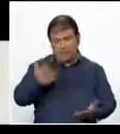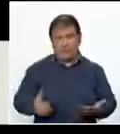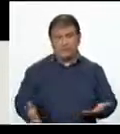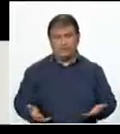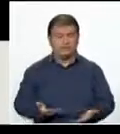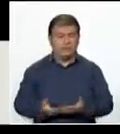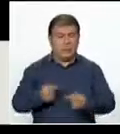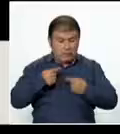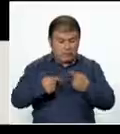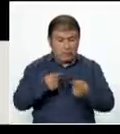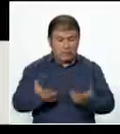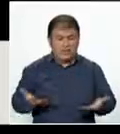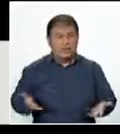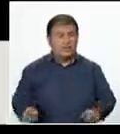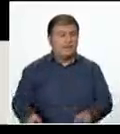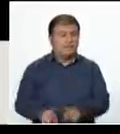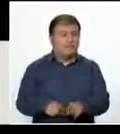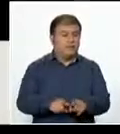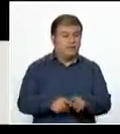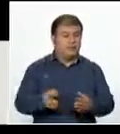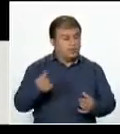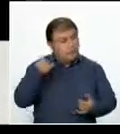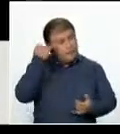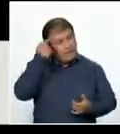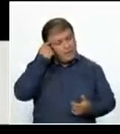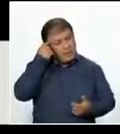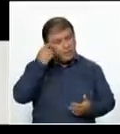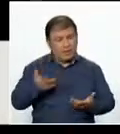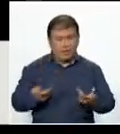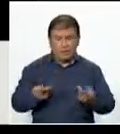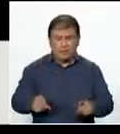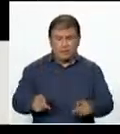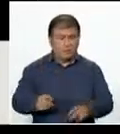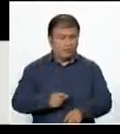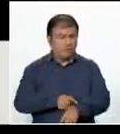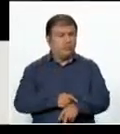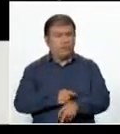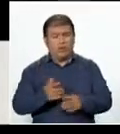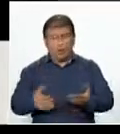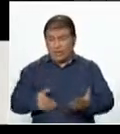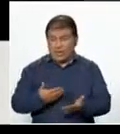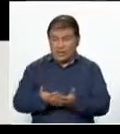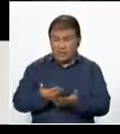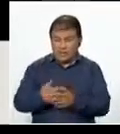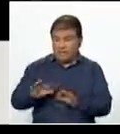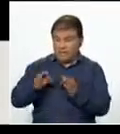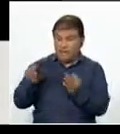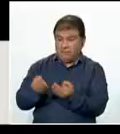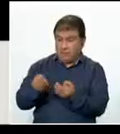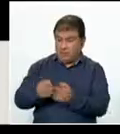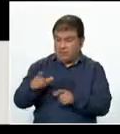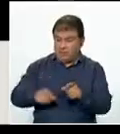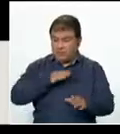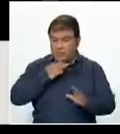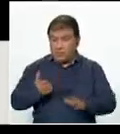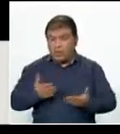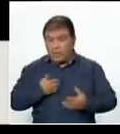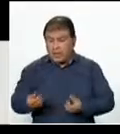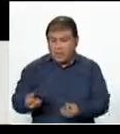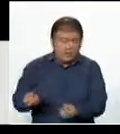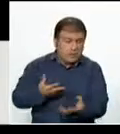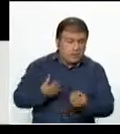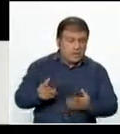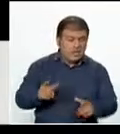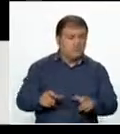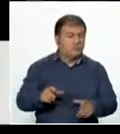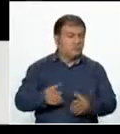que tú nos estás comentando. Hasta el lugar, me imagino, José, por lo que va a pasar todo este par de minutos, todavía no ha llegado un tipo de familiar o alguien que también pueda dar referencia sobre esas